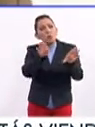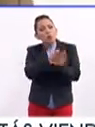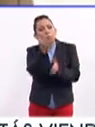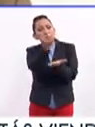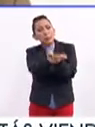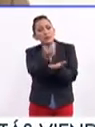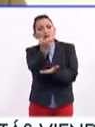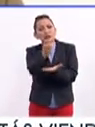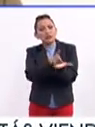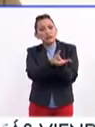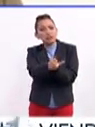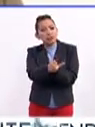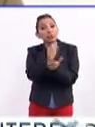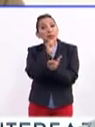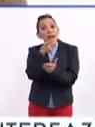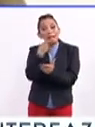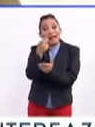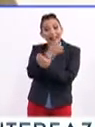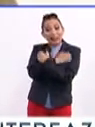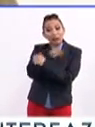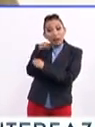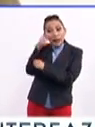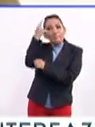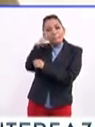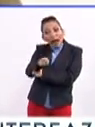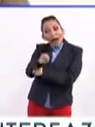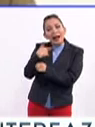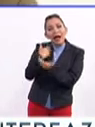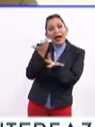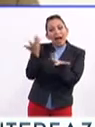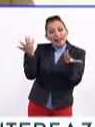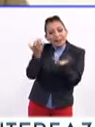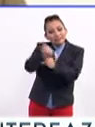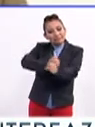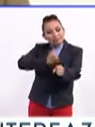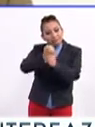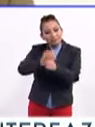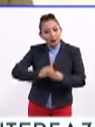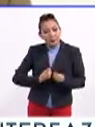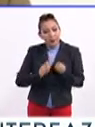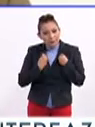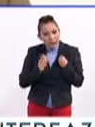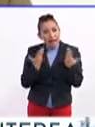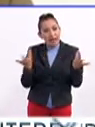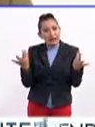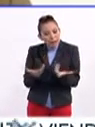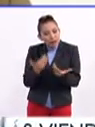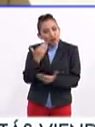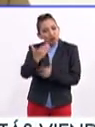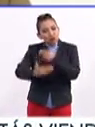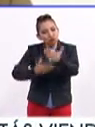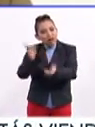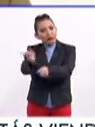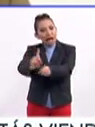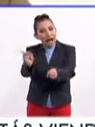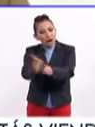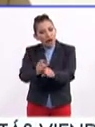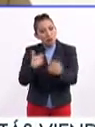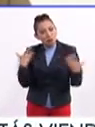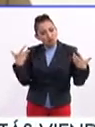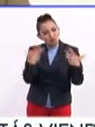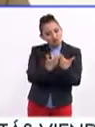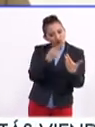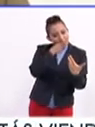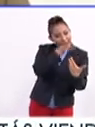esos derechos humanos, pero también hablar de educación para los derechos humanos, es decir, para vivir ejerciendo, practicando, siendo